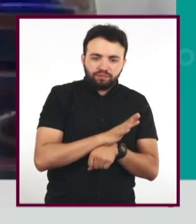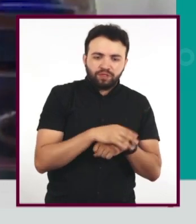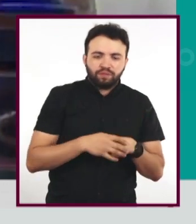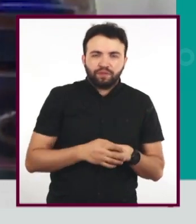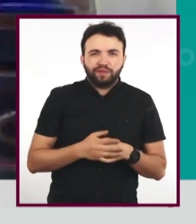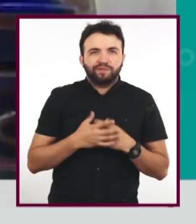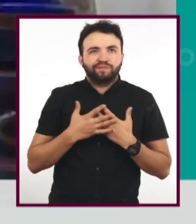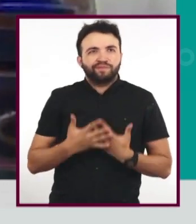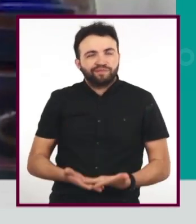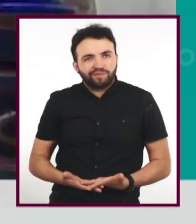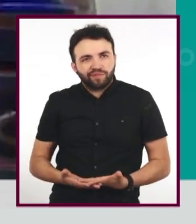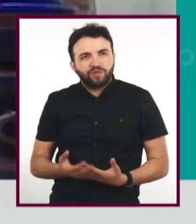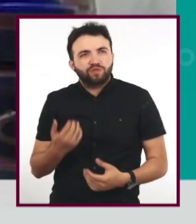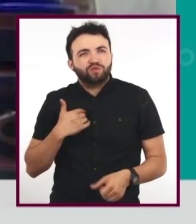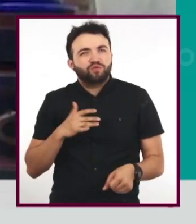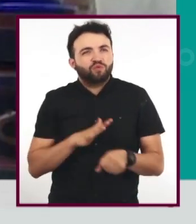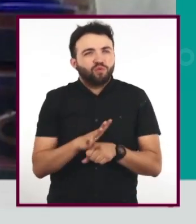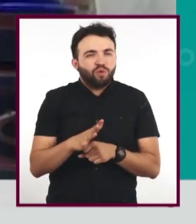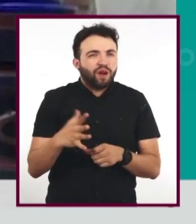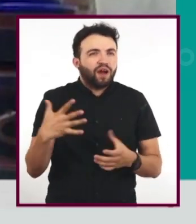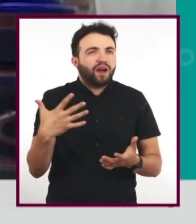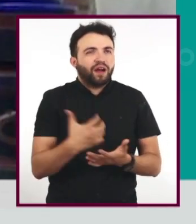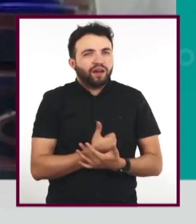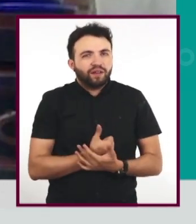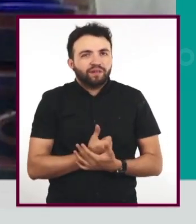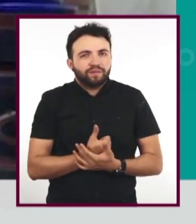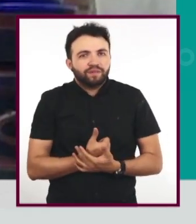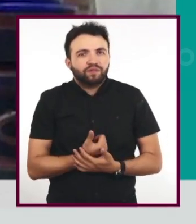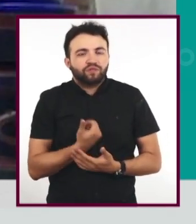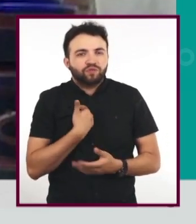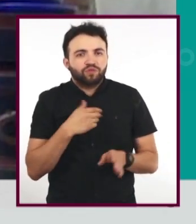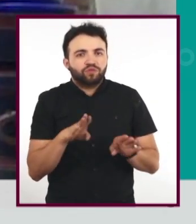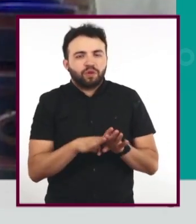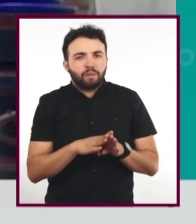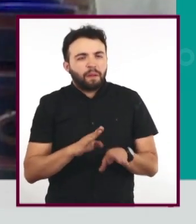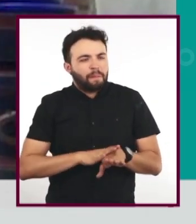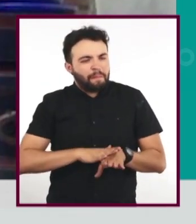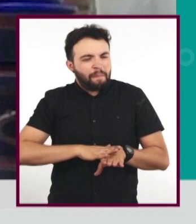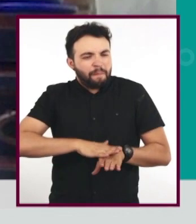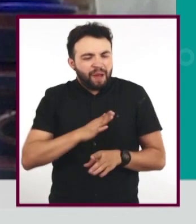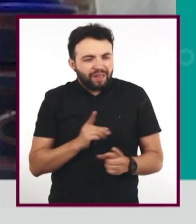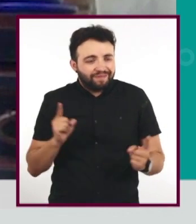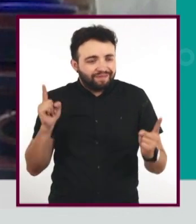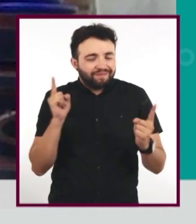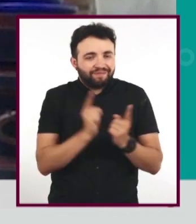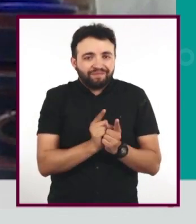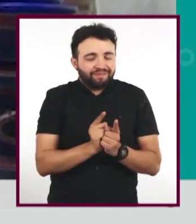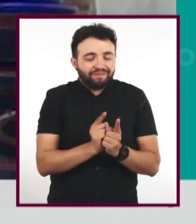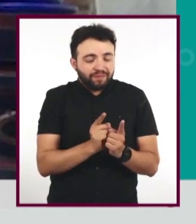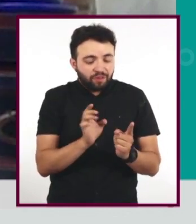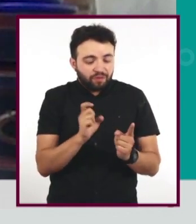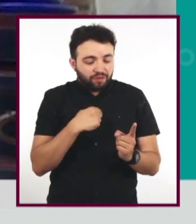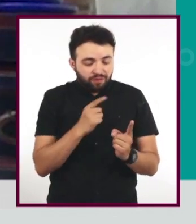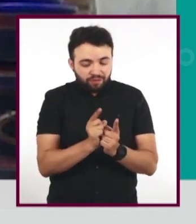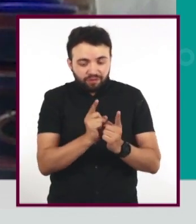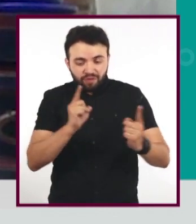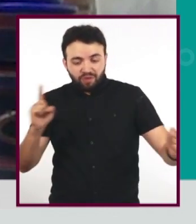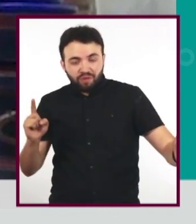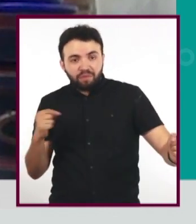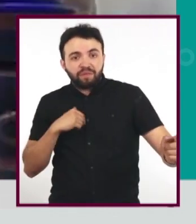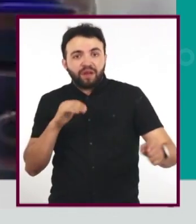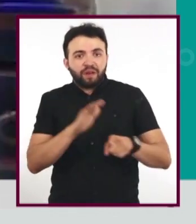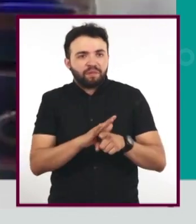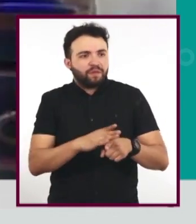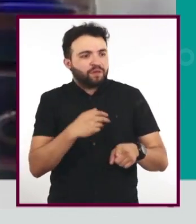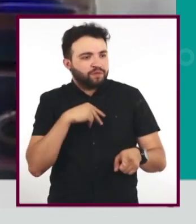Pues en la pandemia he ganado intensificar algunas amistades, he ganado inventar juegos. Con una amiga